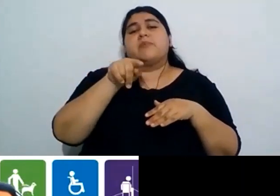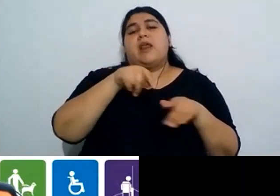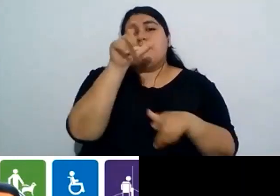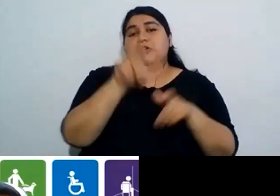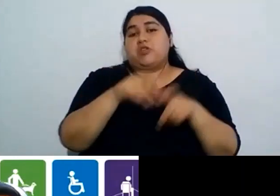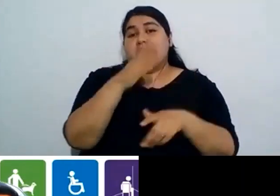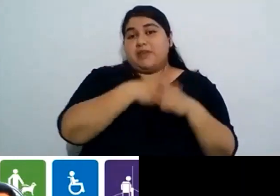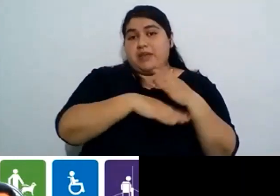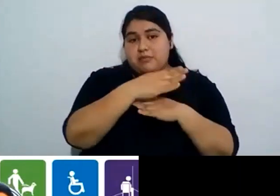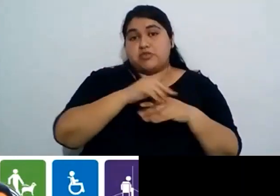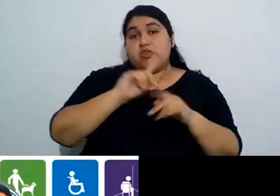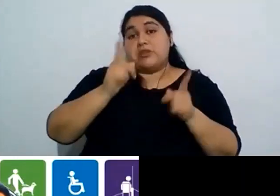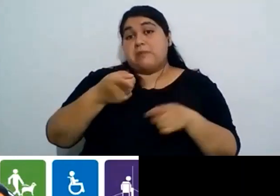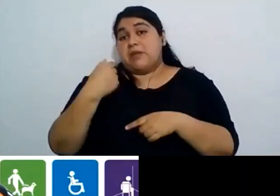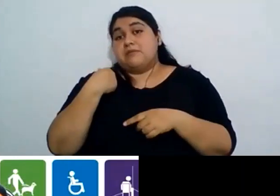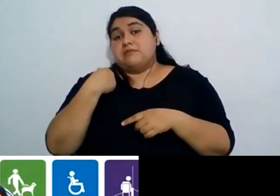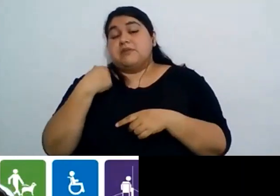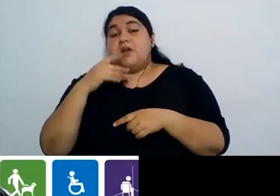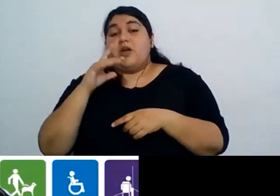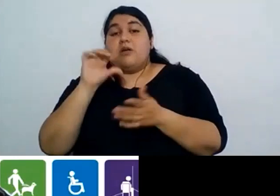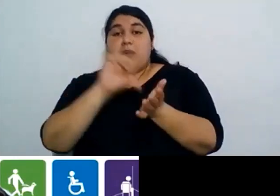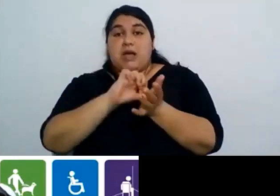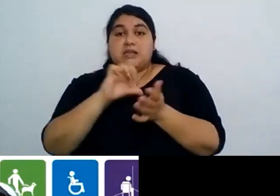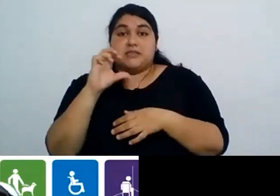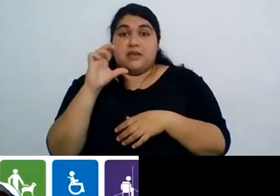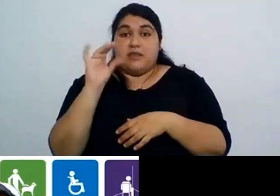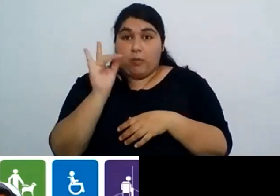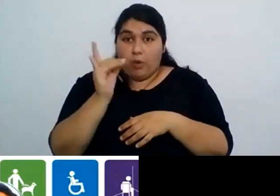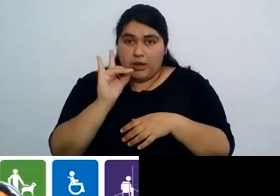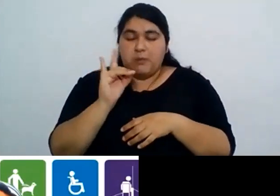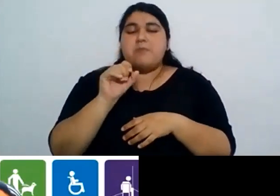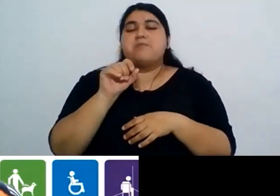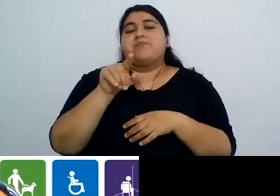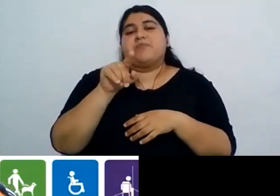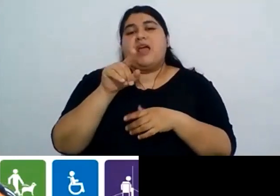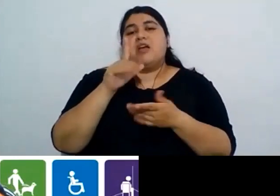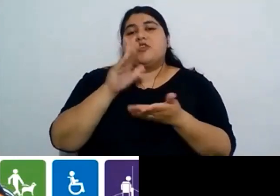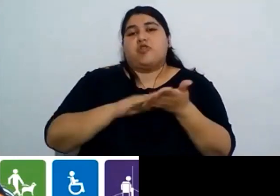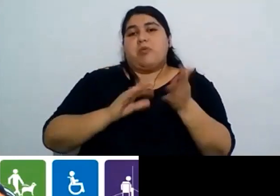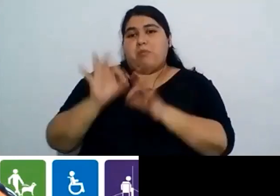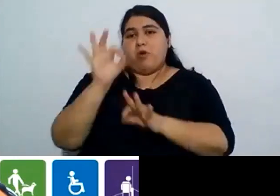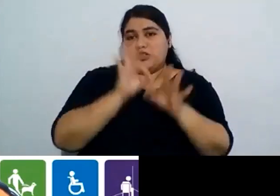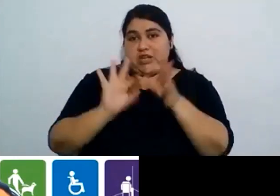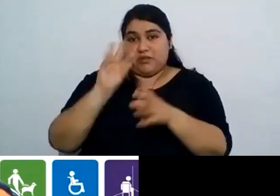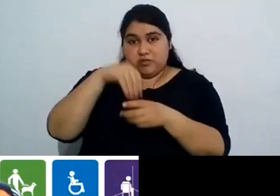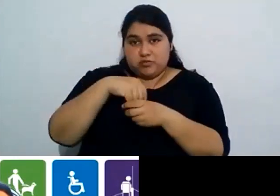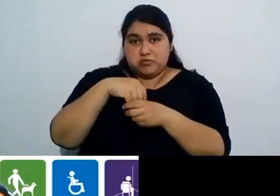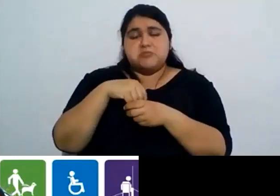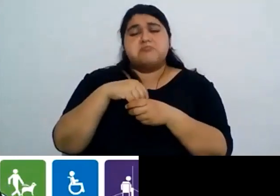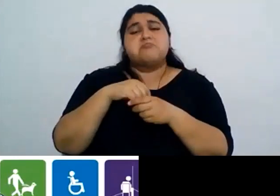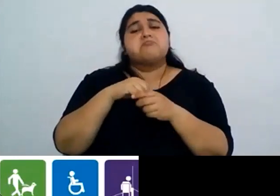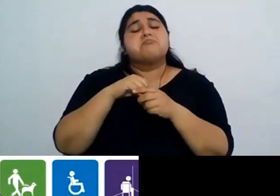a Bolivia en un congreso de dirección de proyectos. Después de haber implementado